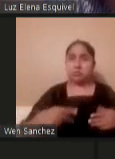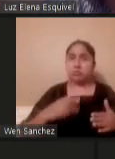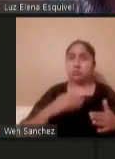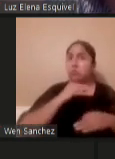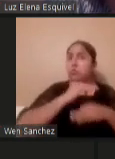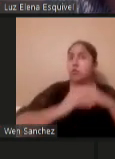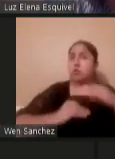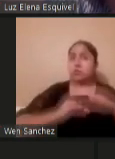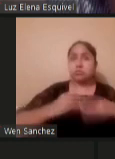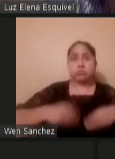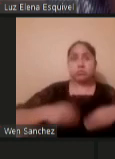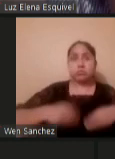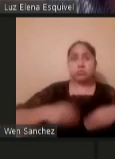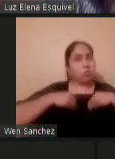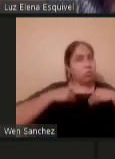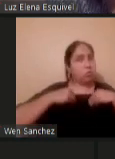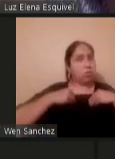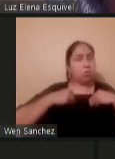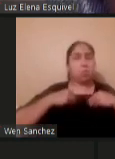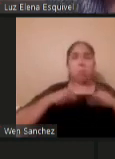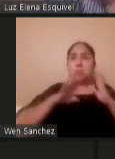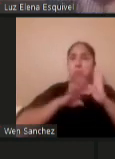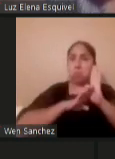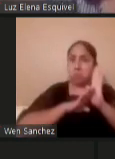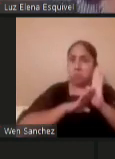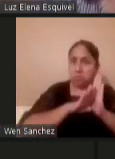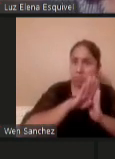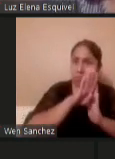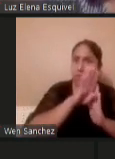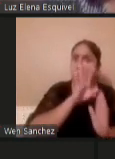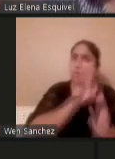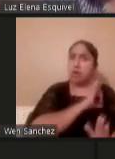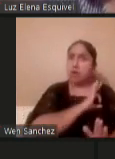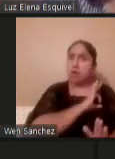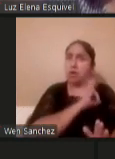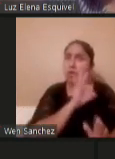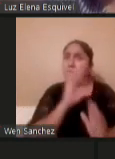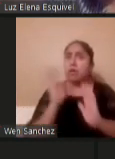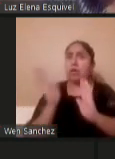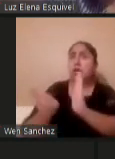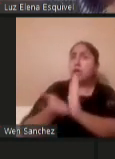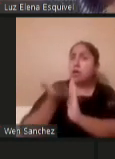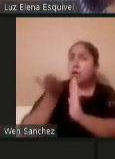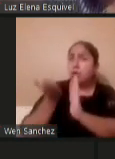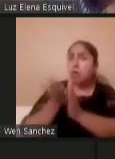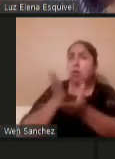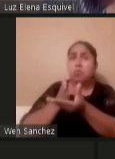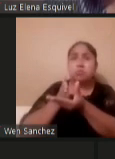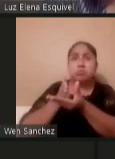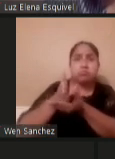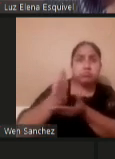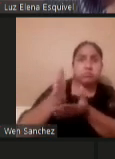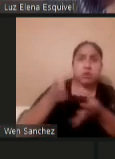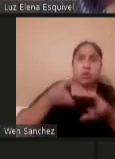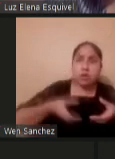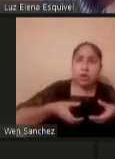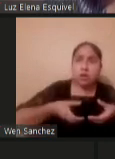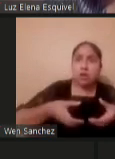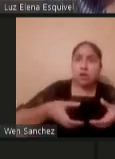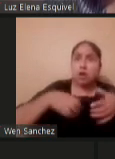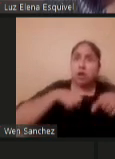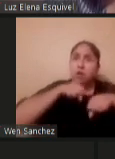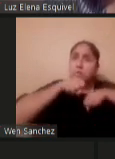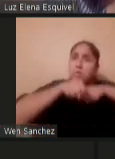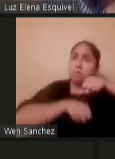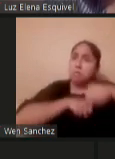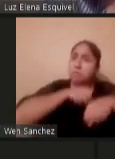el libre transitar, en construcciones accesibles, en rutas para los ciclistas, en parques dignos. Hay